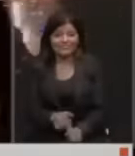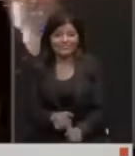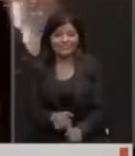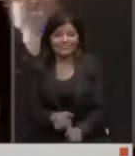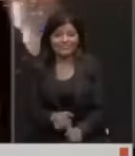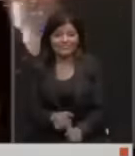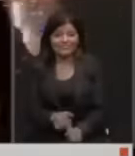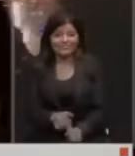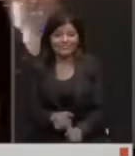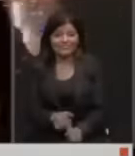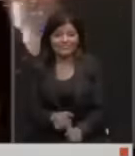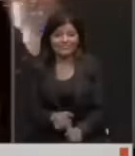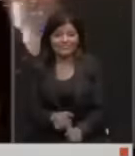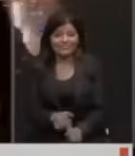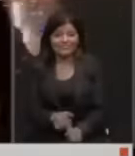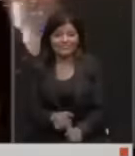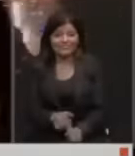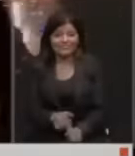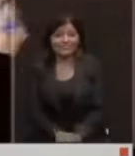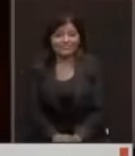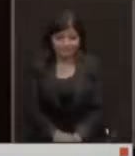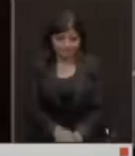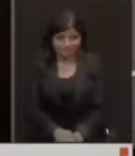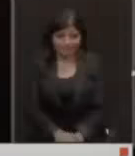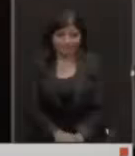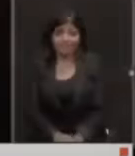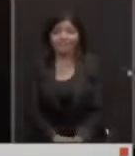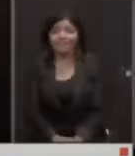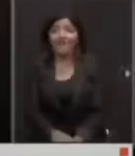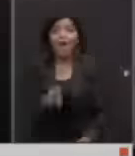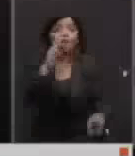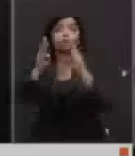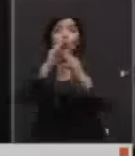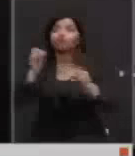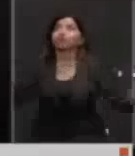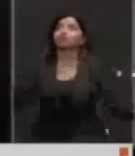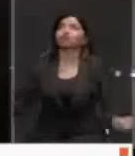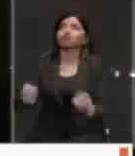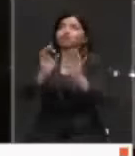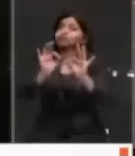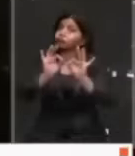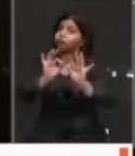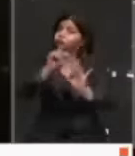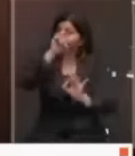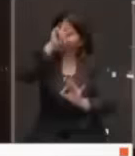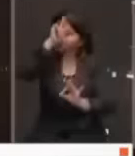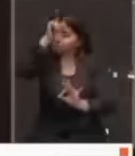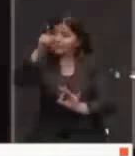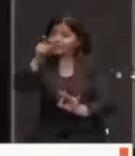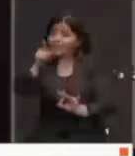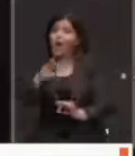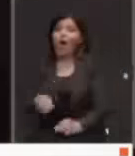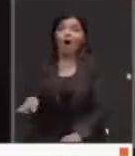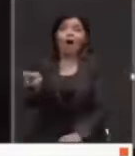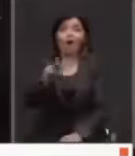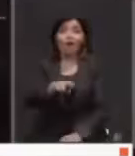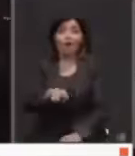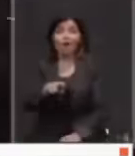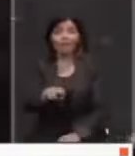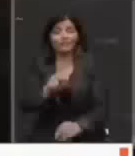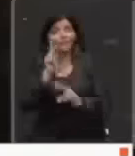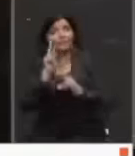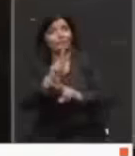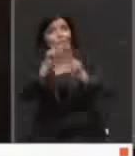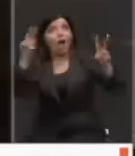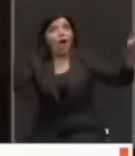o o sidra show pirotécnico emblemático regreso triunfal icono majestuoso en